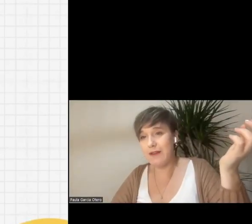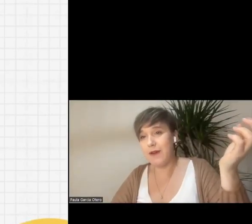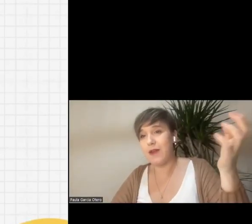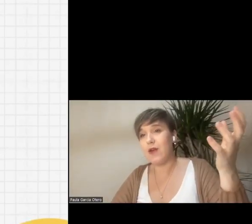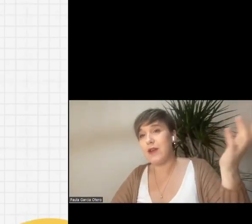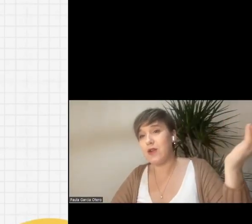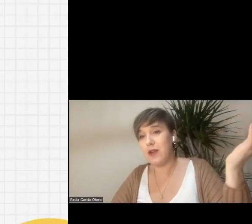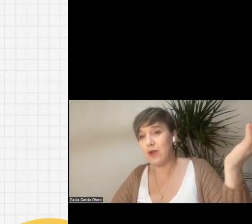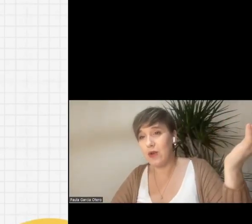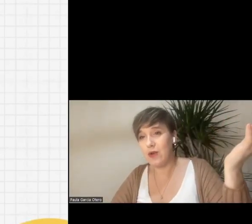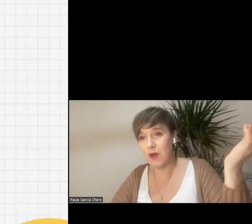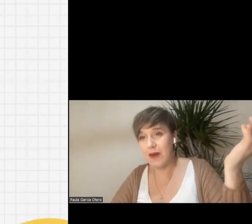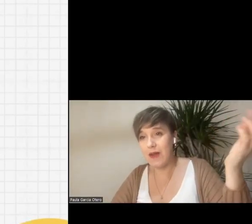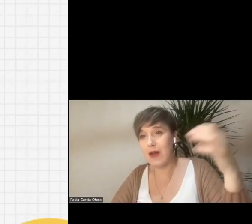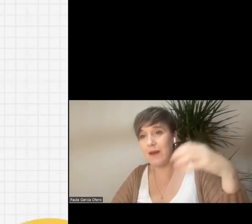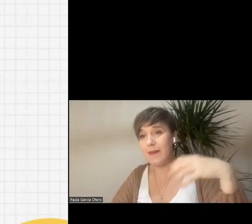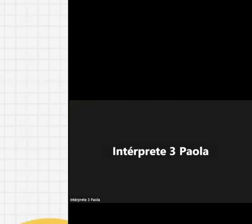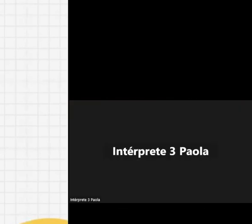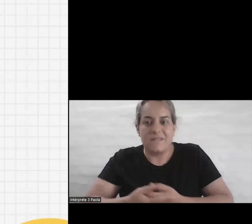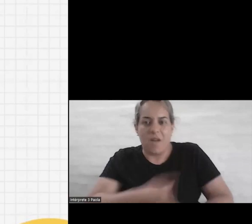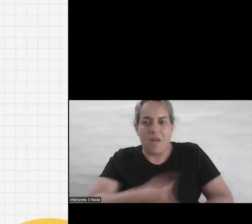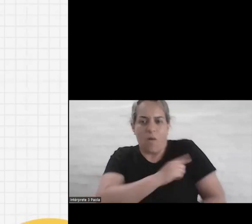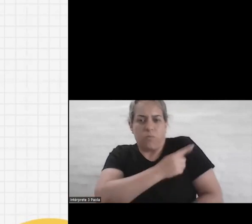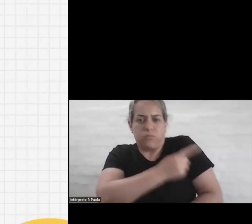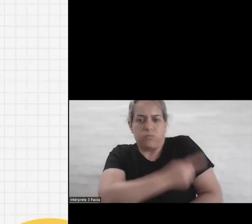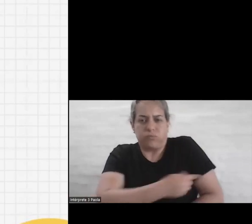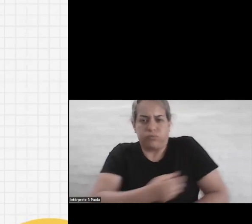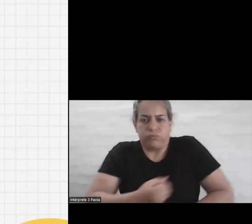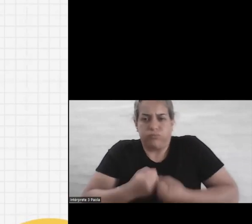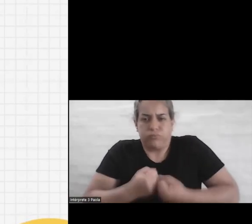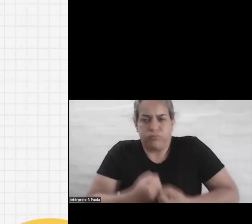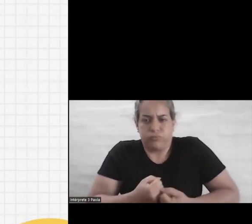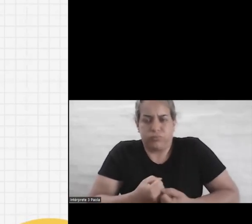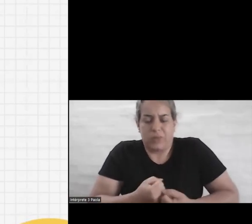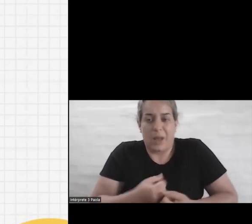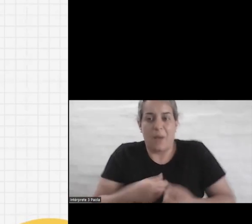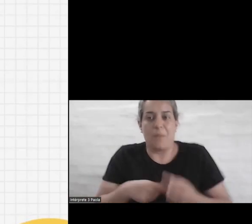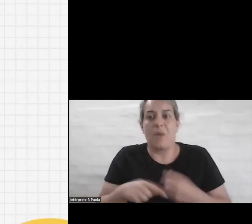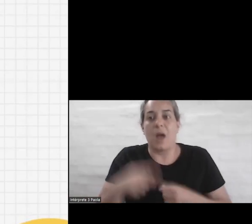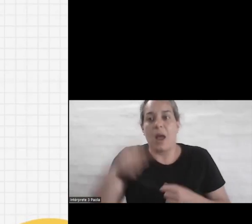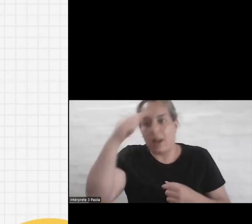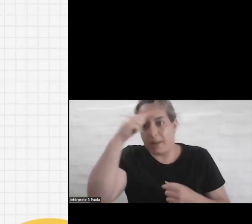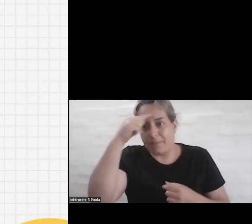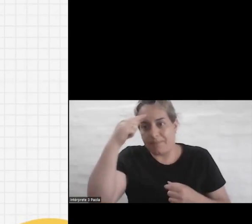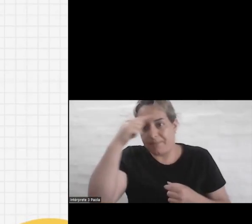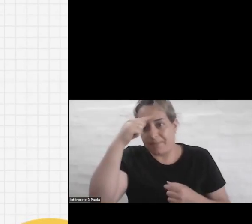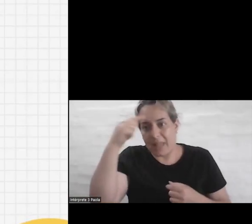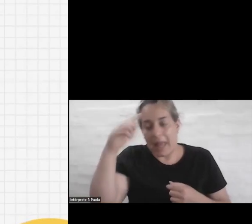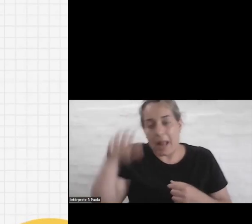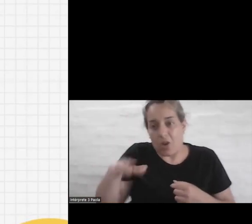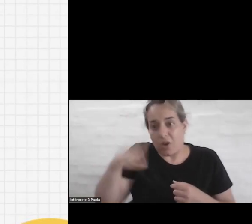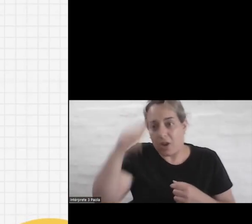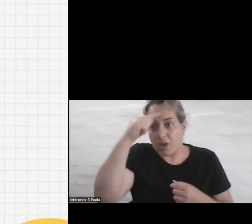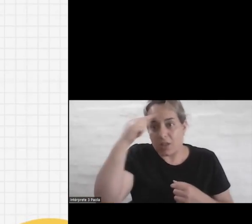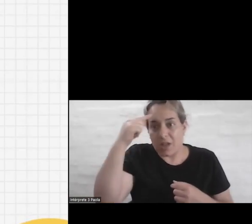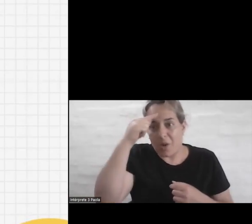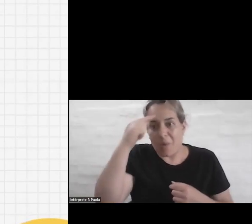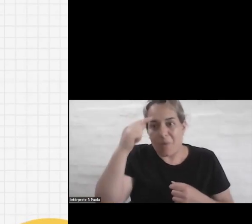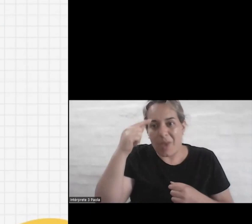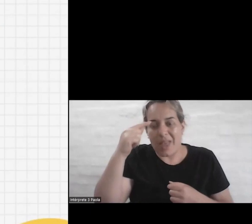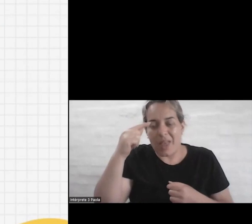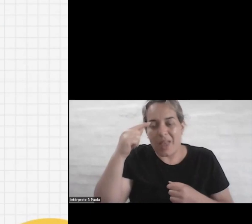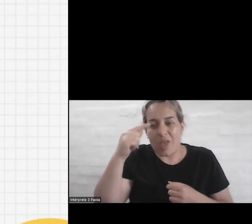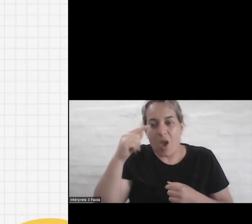a múltiples infecciones. Los niños con síndrome de Down, además, suelen tener infecciones de tipo respiratorio, muy común, y de tipo gástrico, ¿vale?